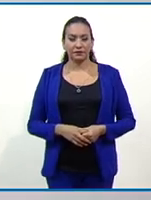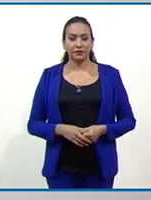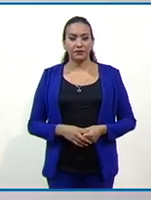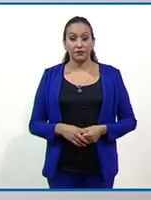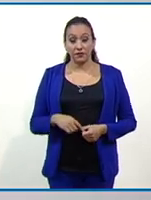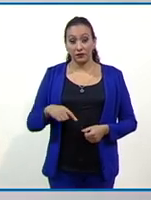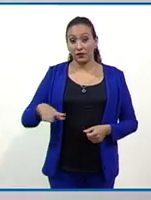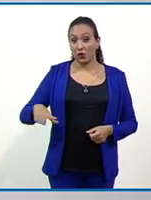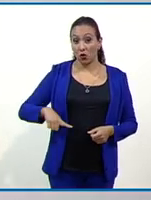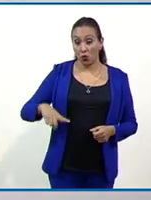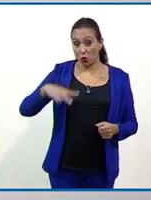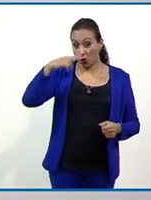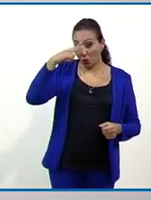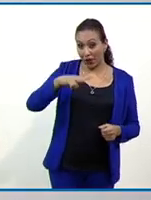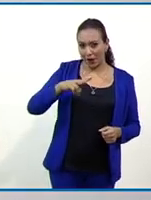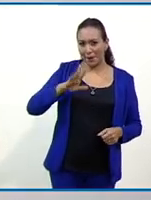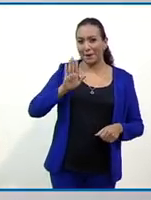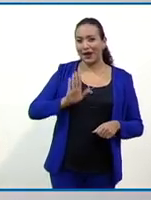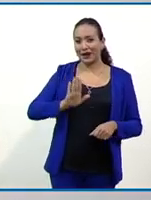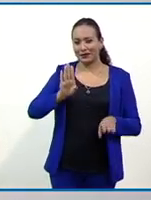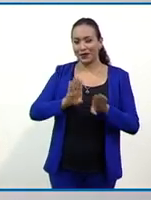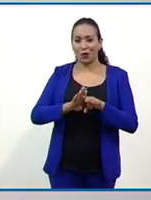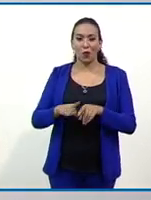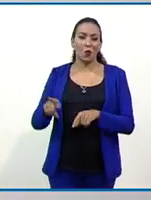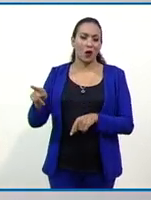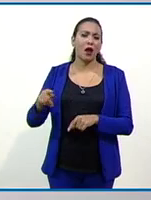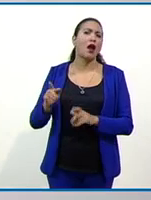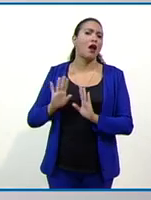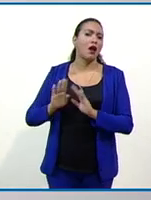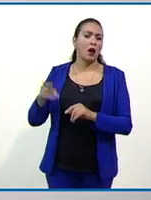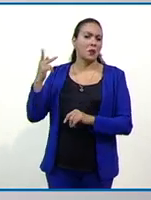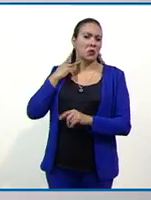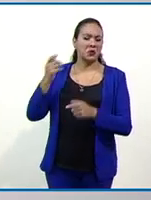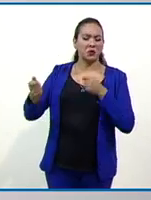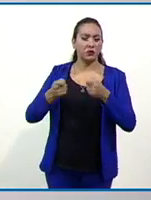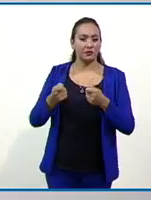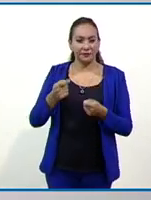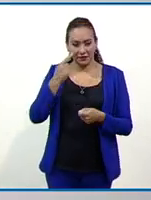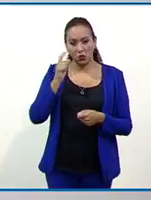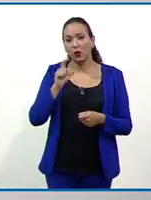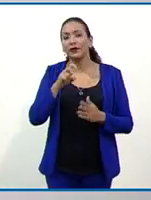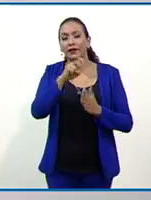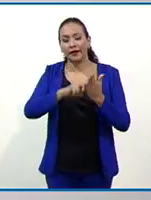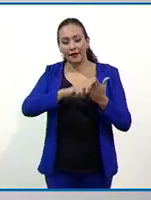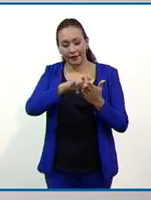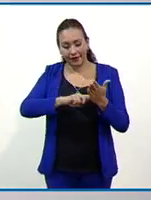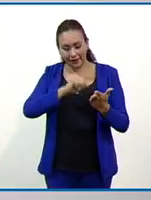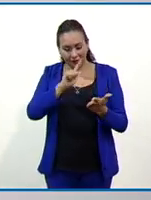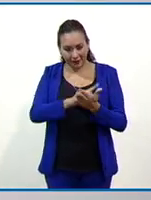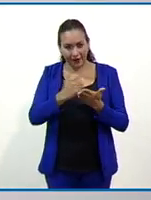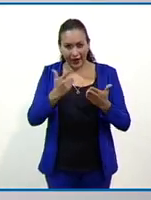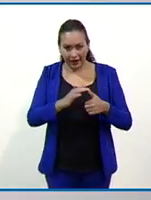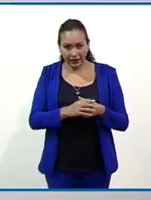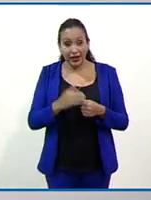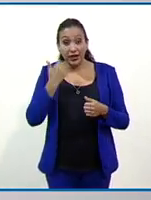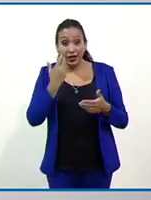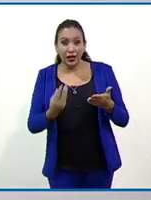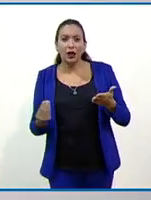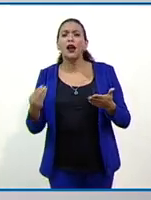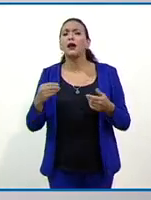pueblo, gobierno de políticos. Cuando hacen una reforma donde quieren poner a sus